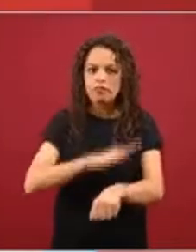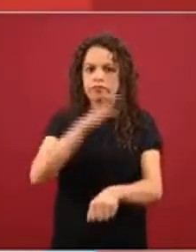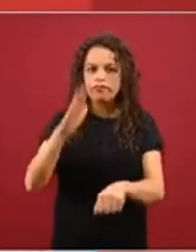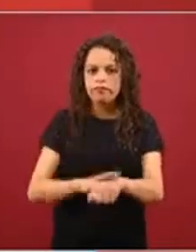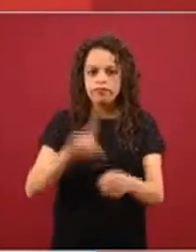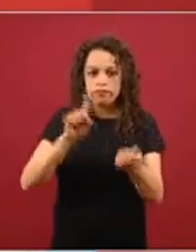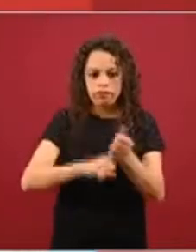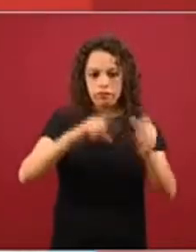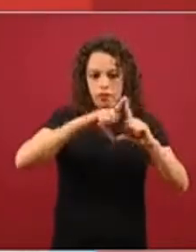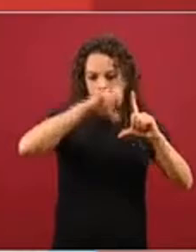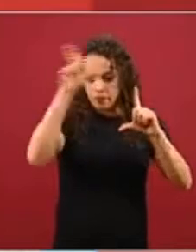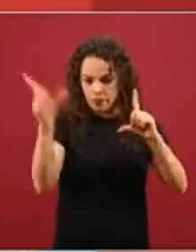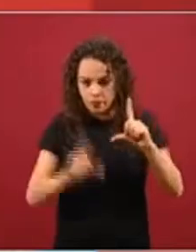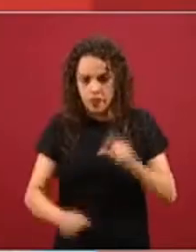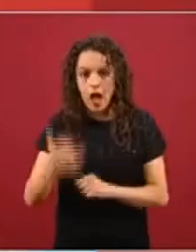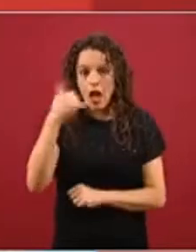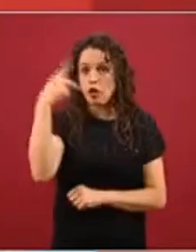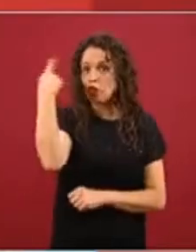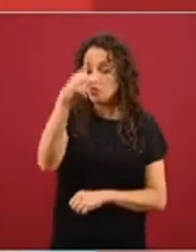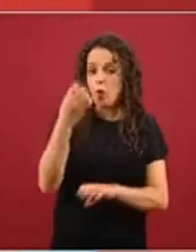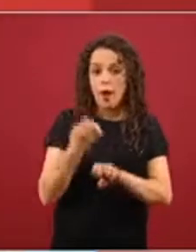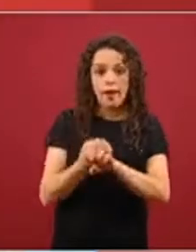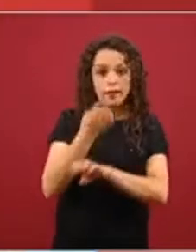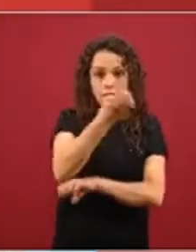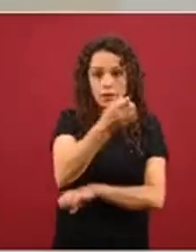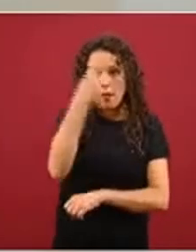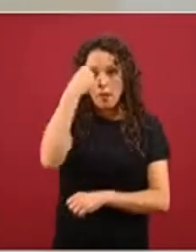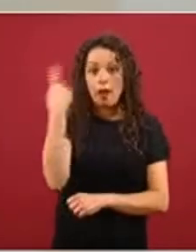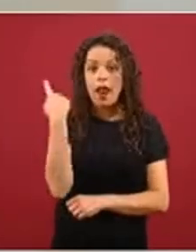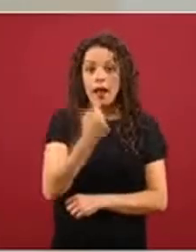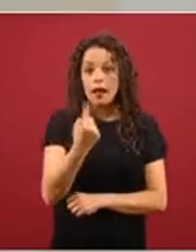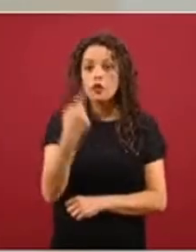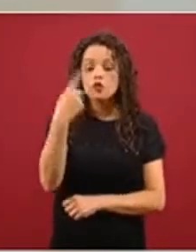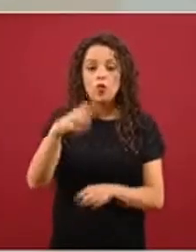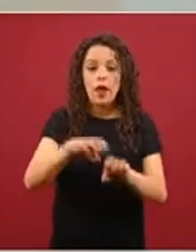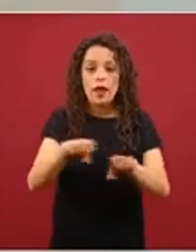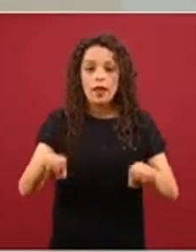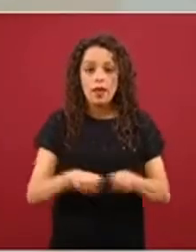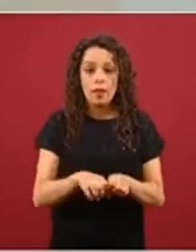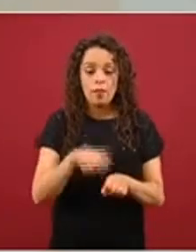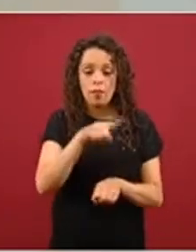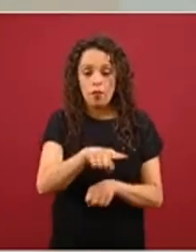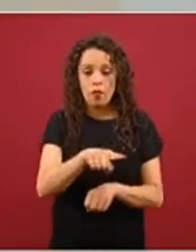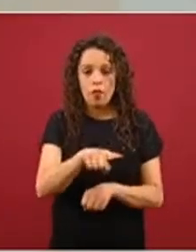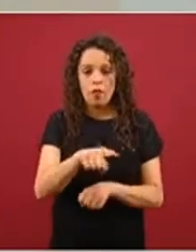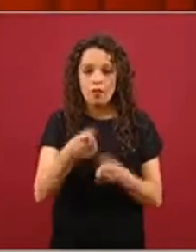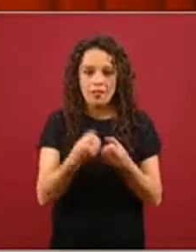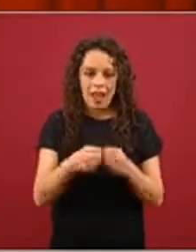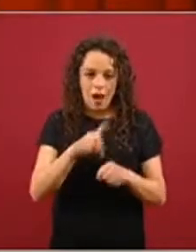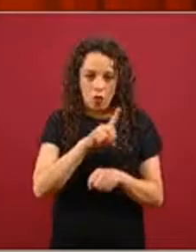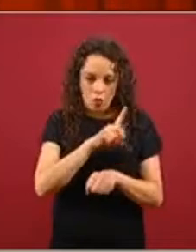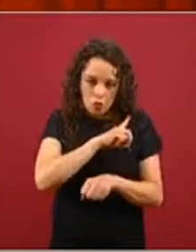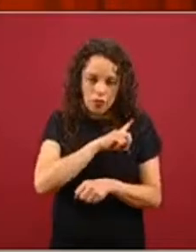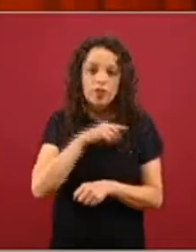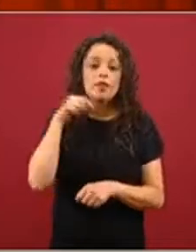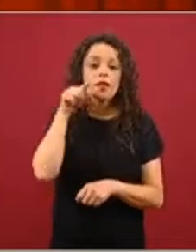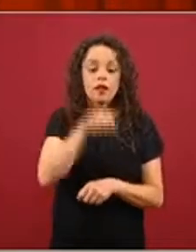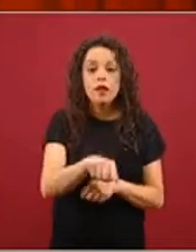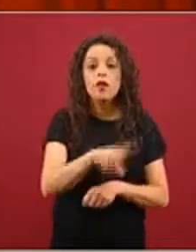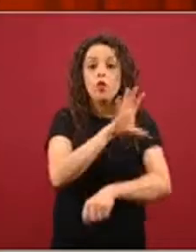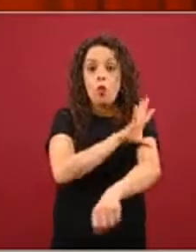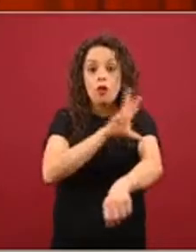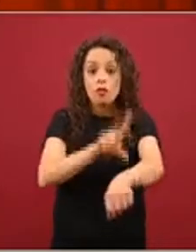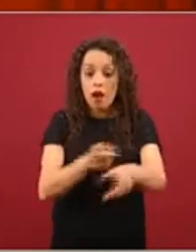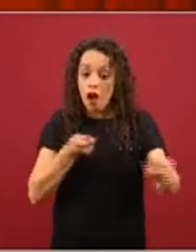como a su propia información y coordinando a su propio equipo de salud. Por la cercanía, es prácticamente una sola